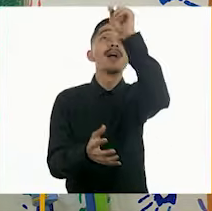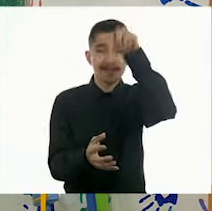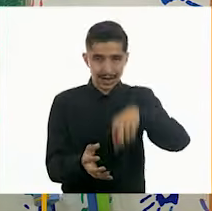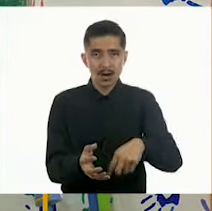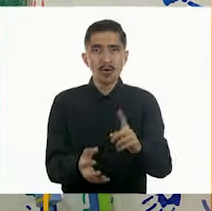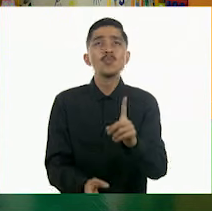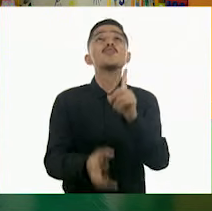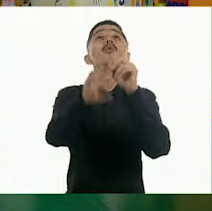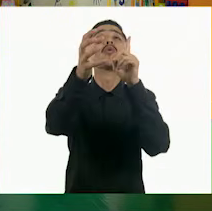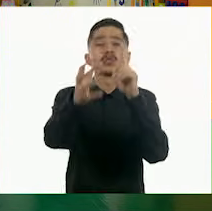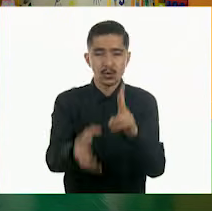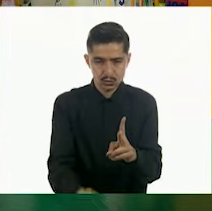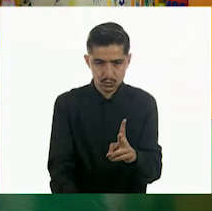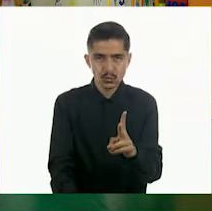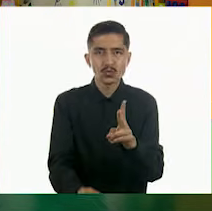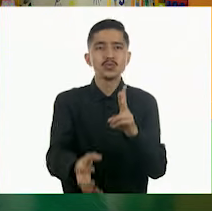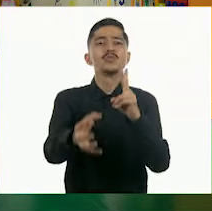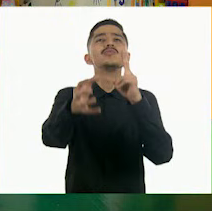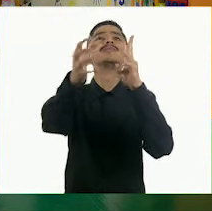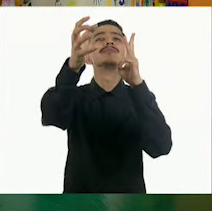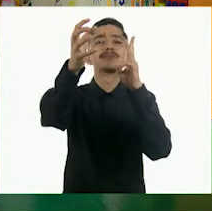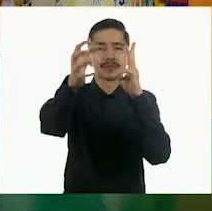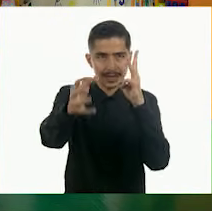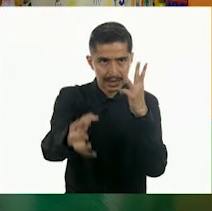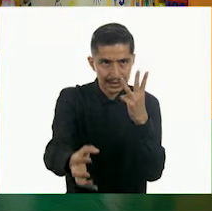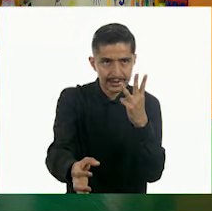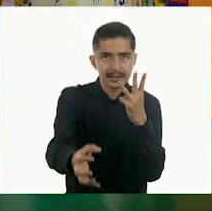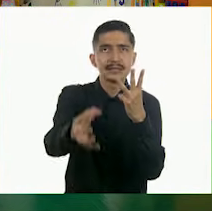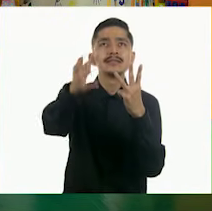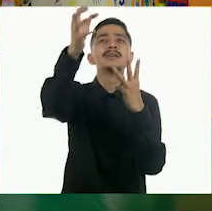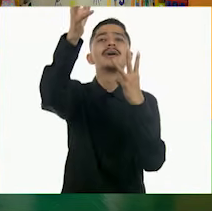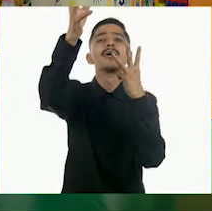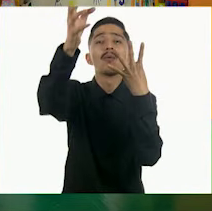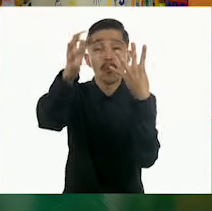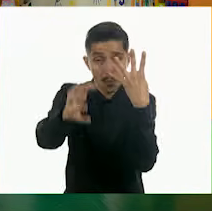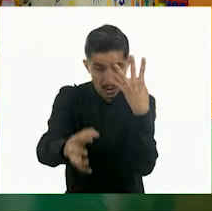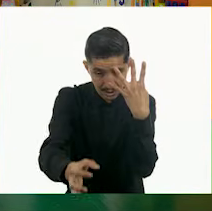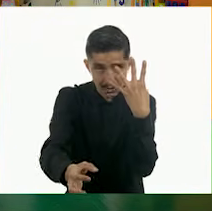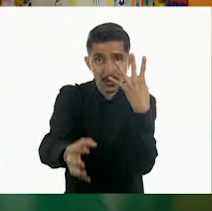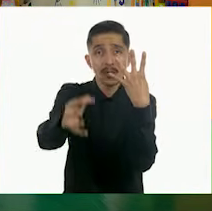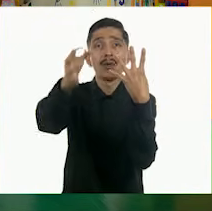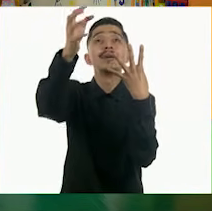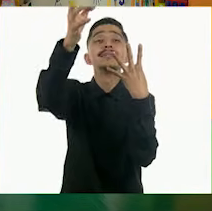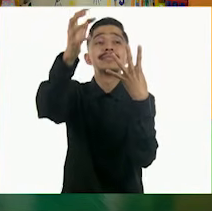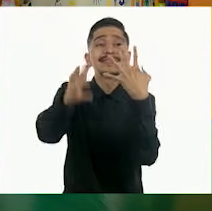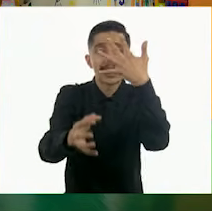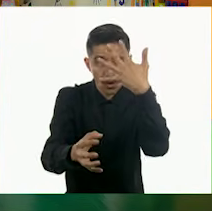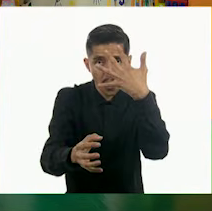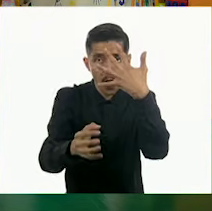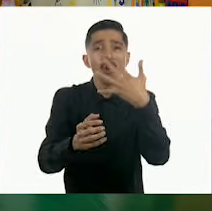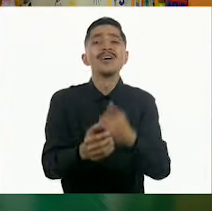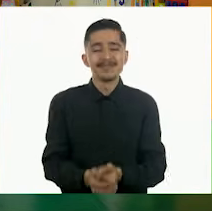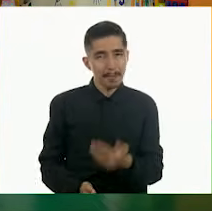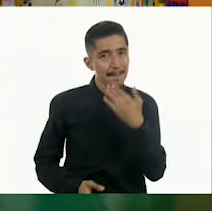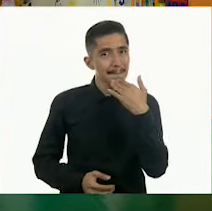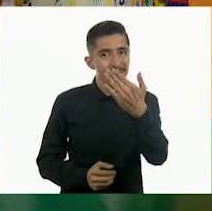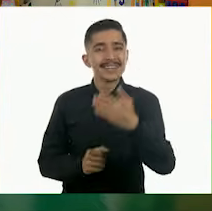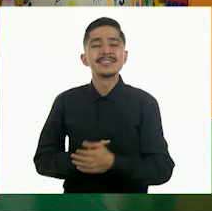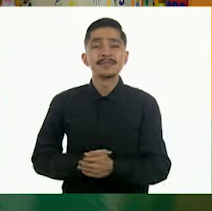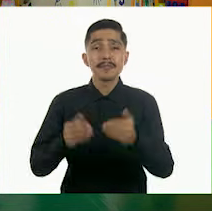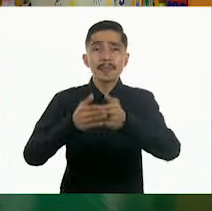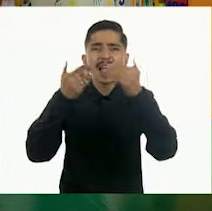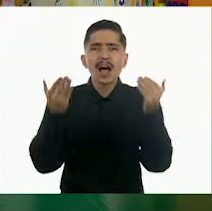abajo. Uno, dos, tres, cuatro, cinco. Muy bien.